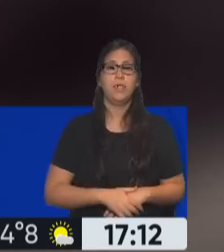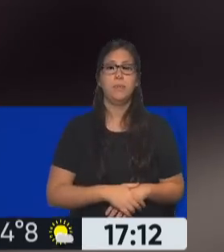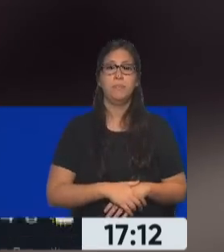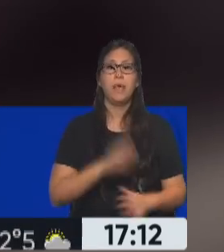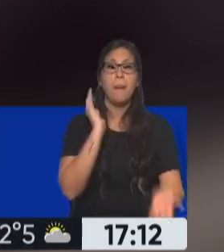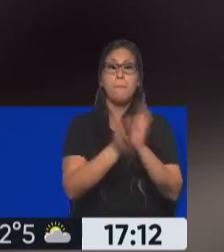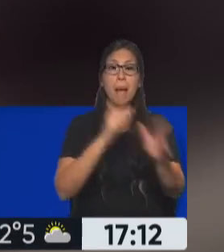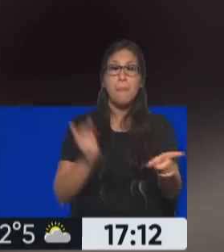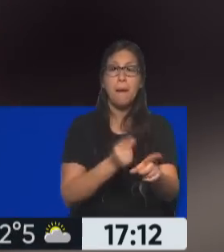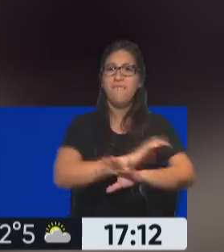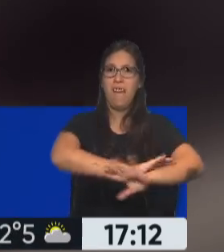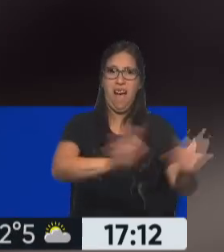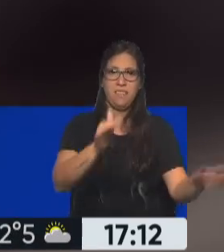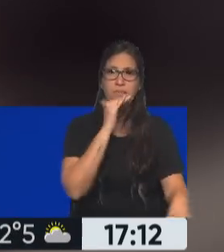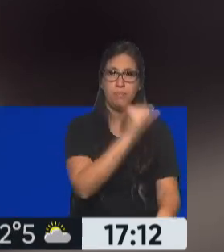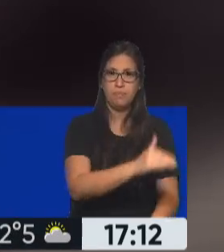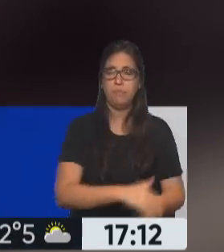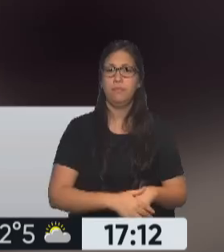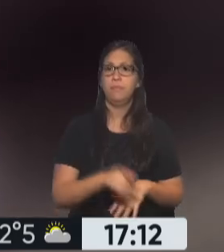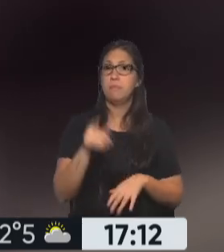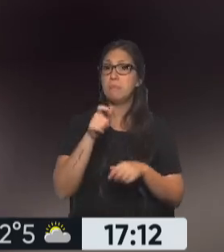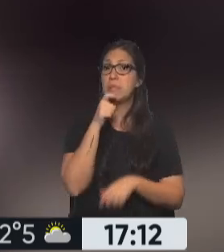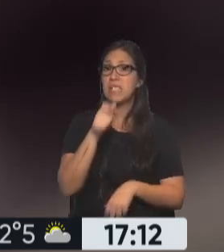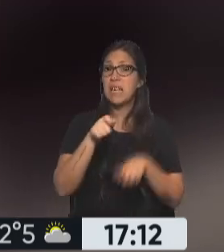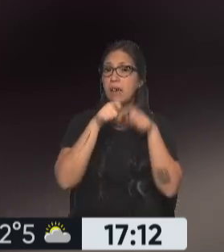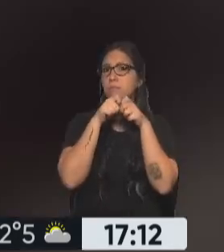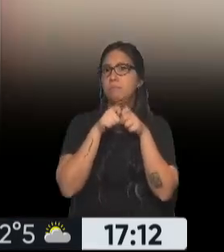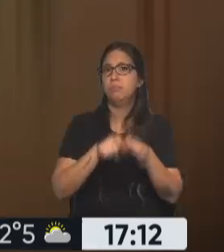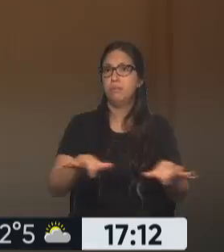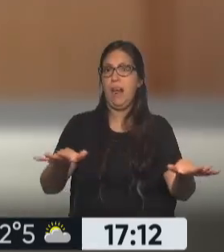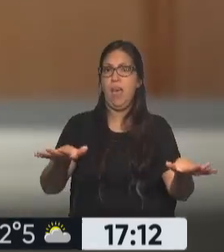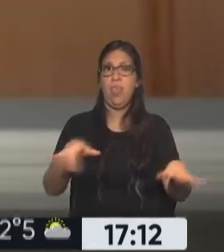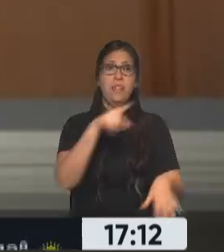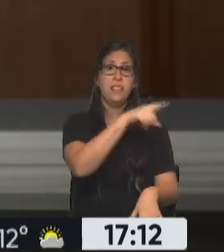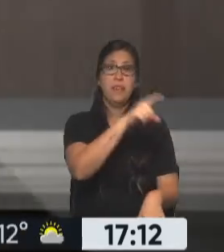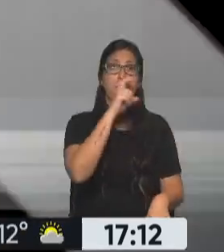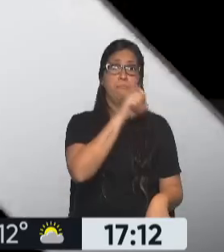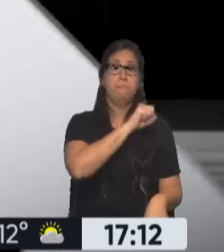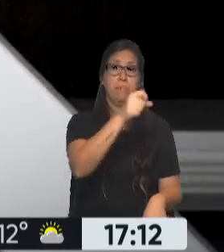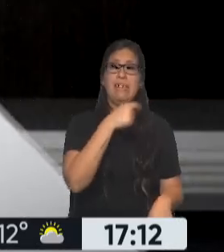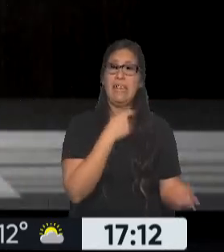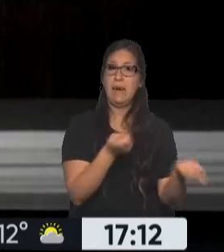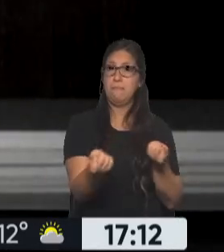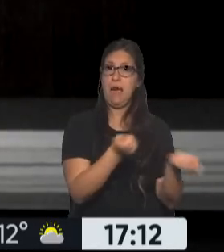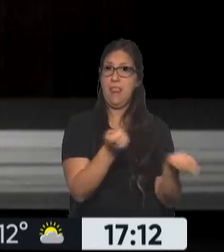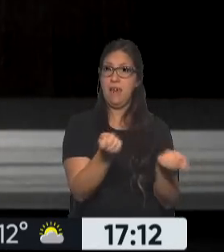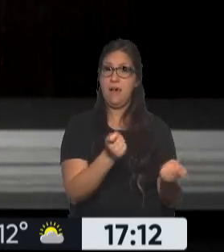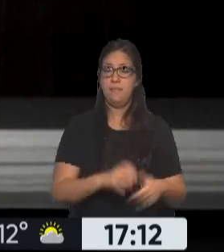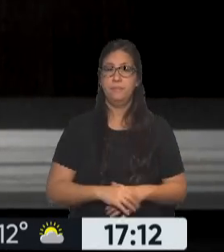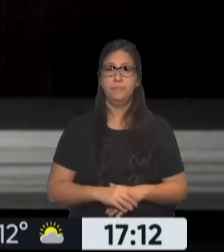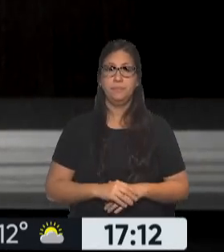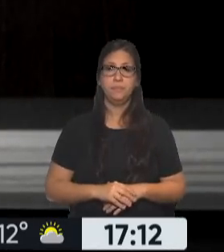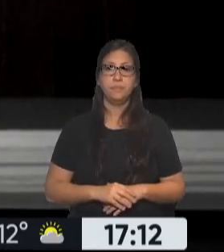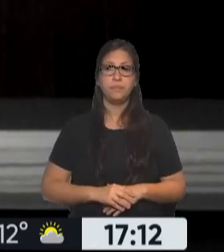y violencia. El mensaje circula justamente por las redes sociales que pretende controlar el chavismo.